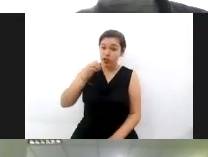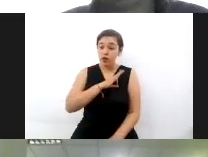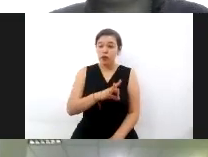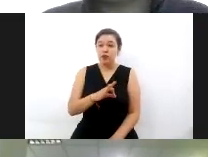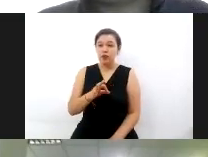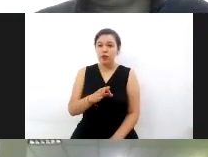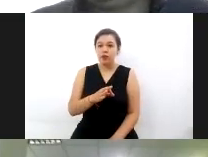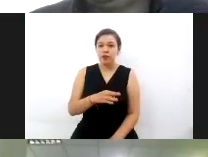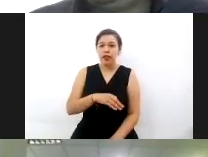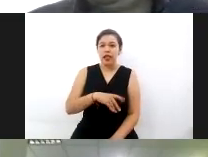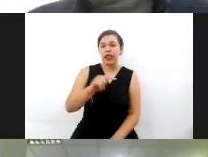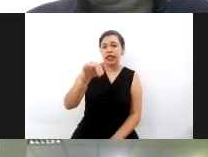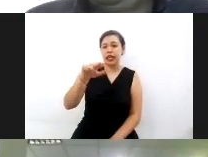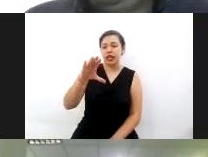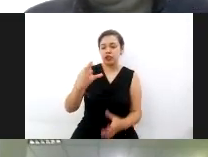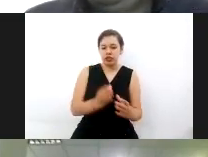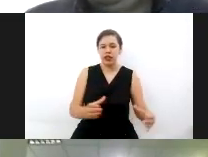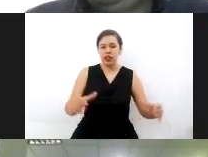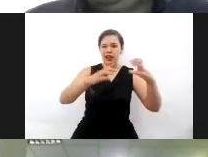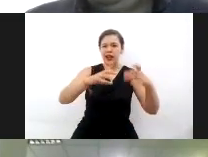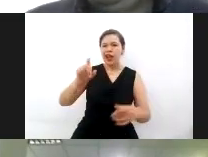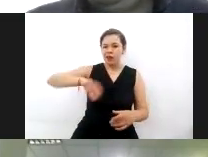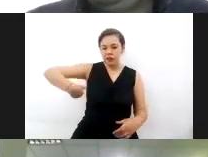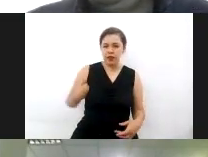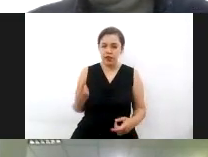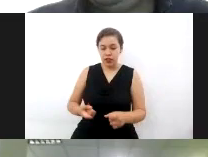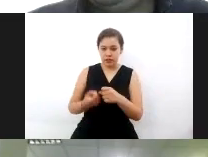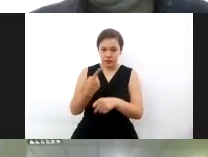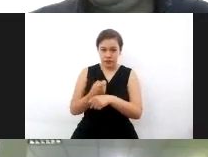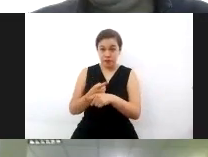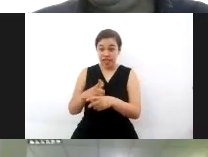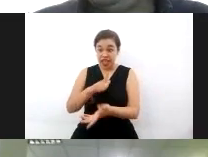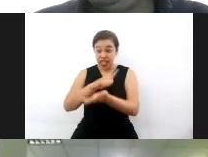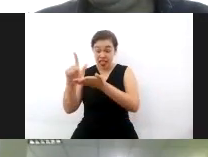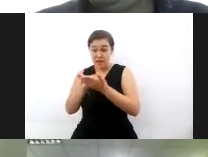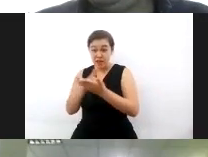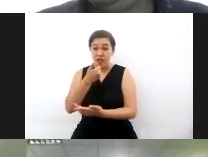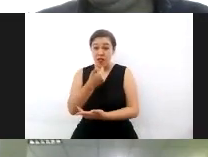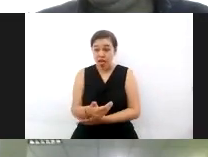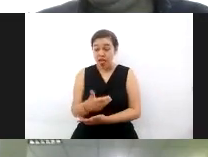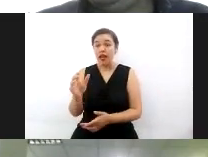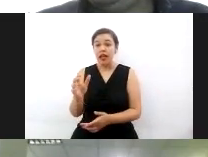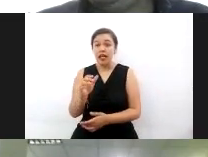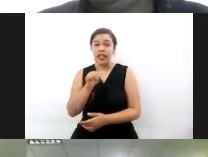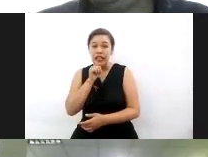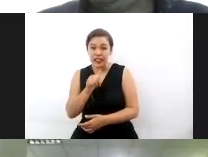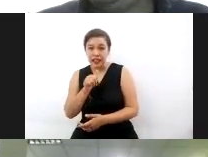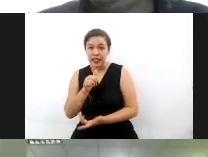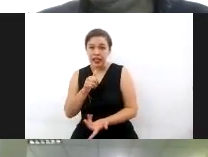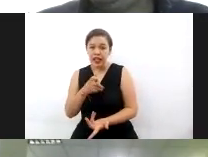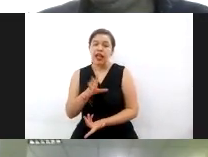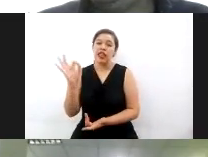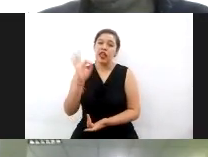y cisternas. En la primera diapositiva les comentaba que si no hay una buena limpieza, pues obviamente podemos tener